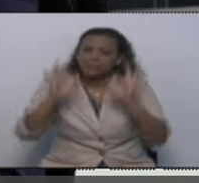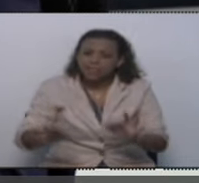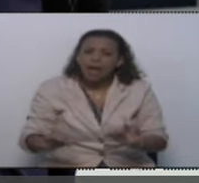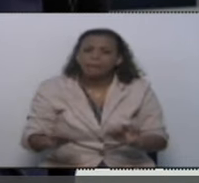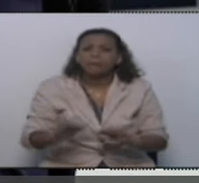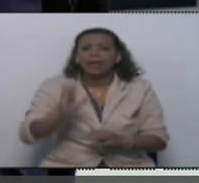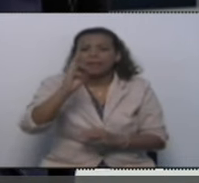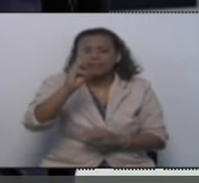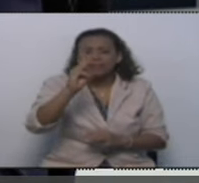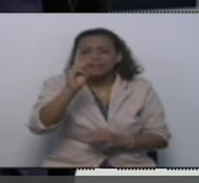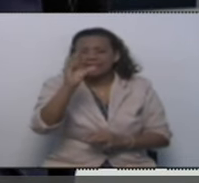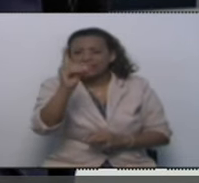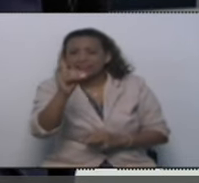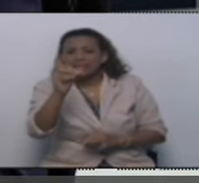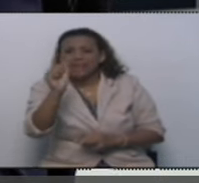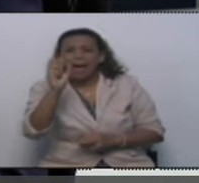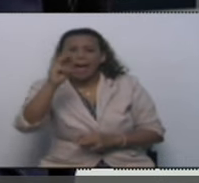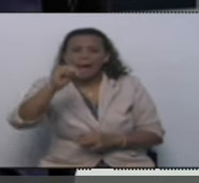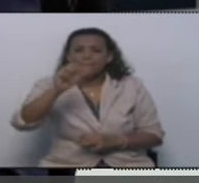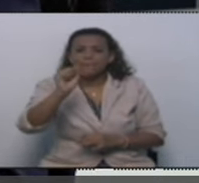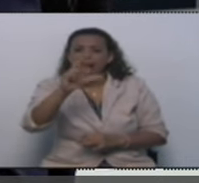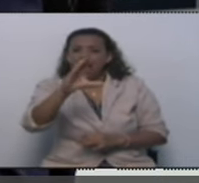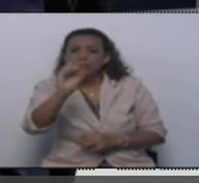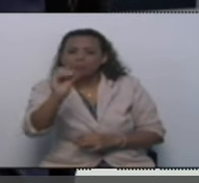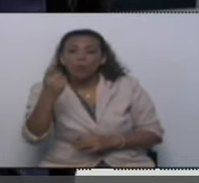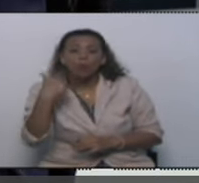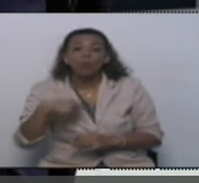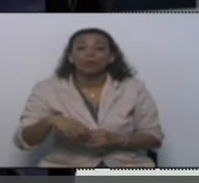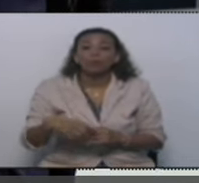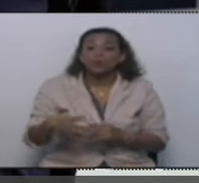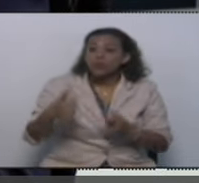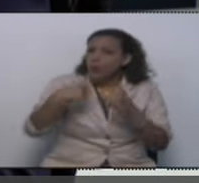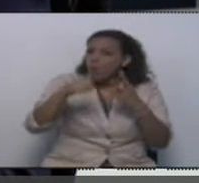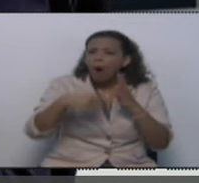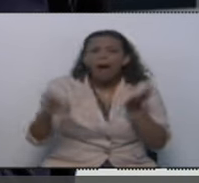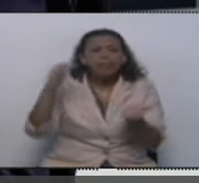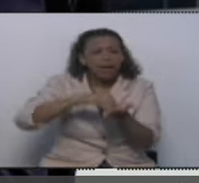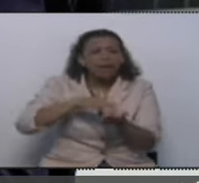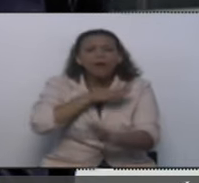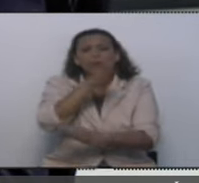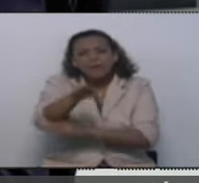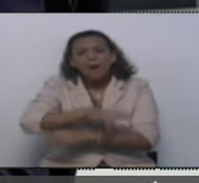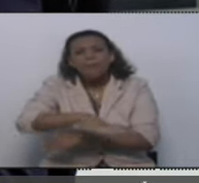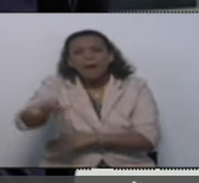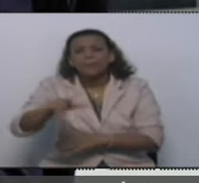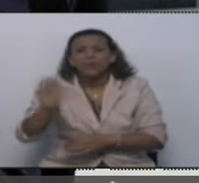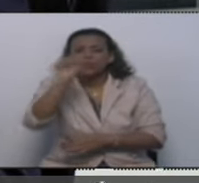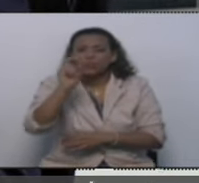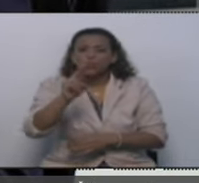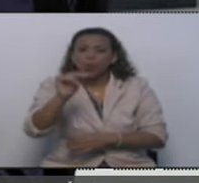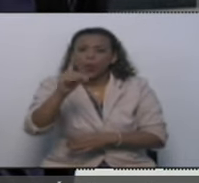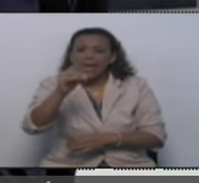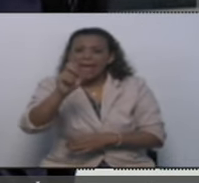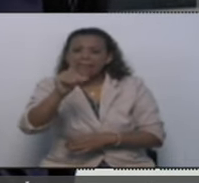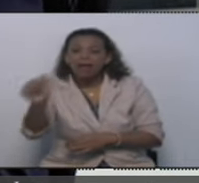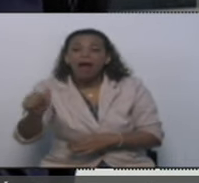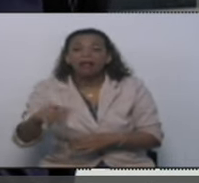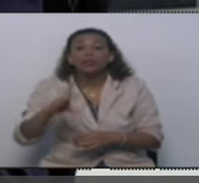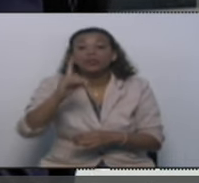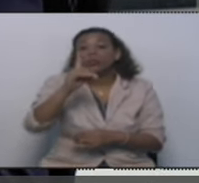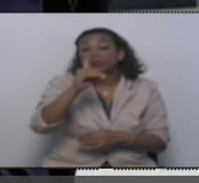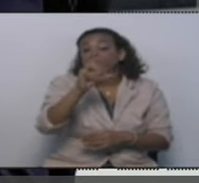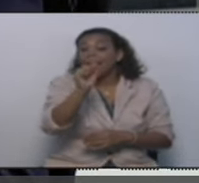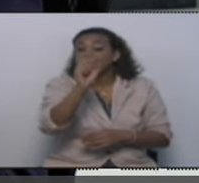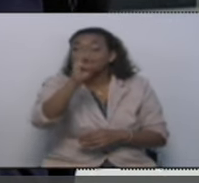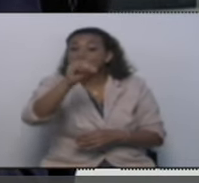Damasco, a Sueida. ¿Cuántas veces hemos ido a Sueida? Un saludo al pueblo de Damasco, de Sueida, desde